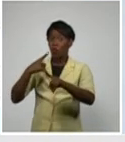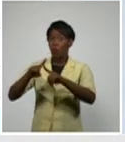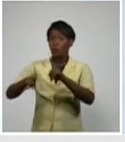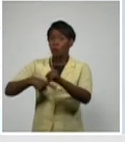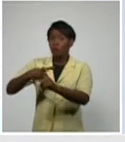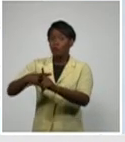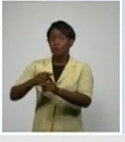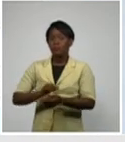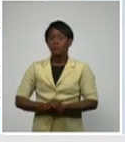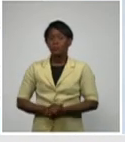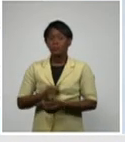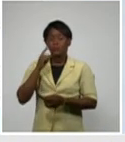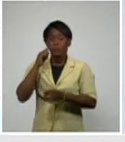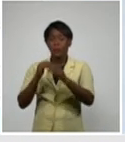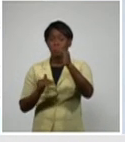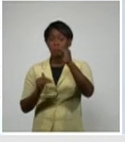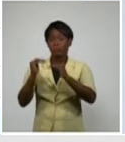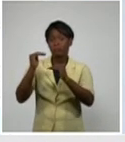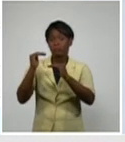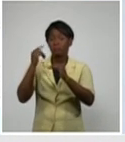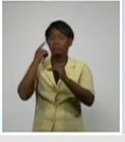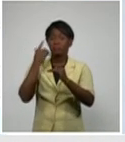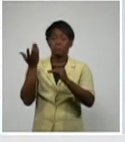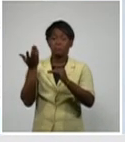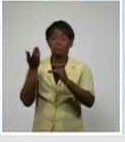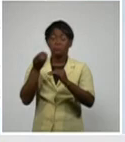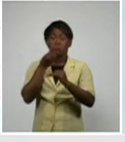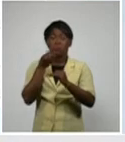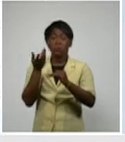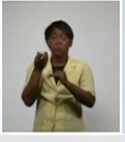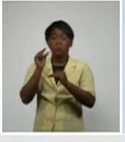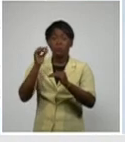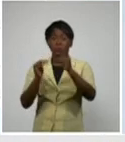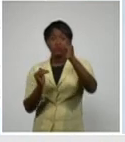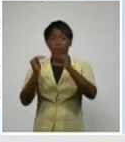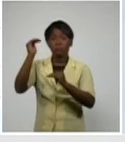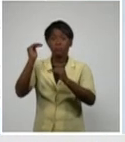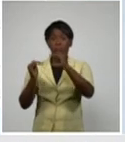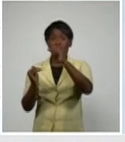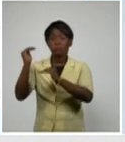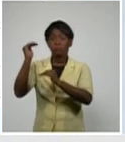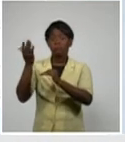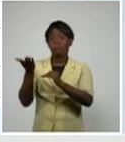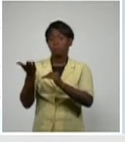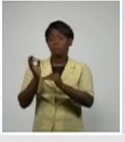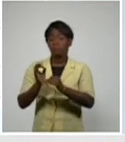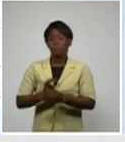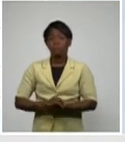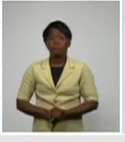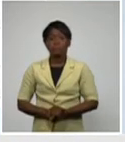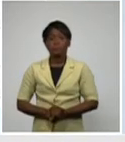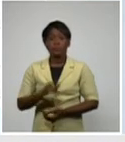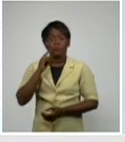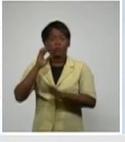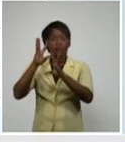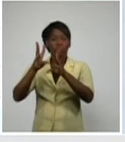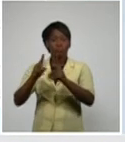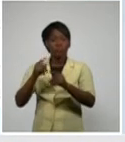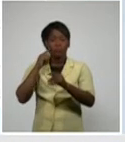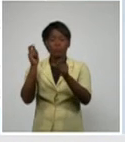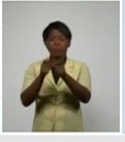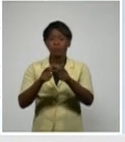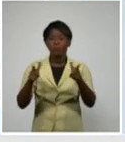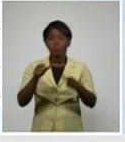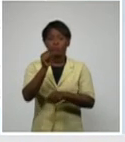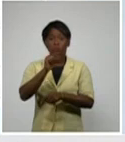113.653.000. Es así, es una cuestión que se va incrementando. Una cifra elevada todavía de casos activos,